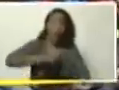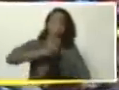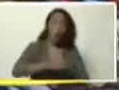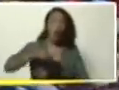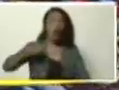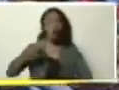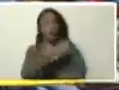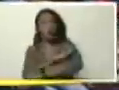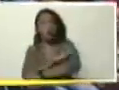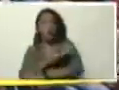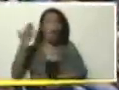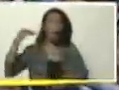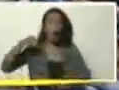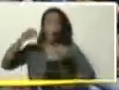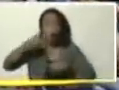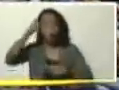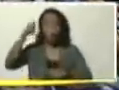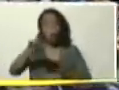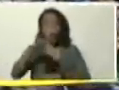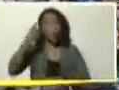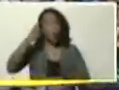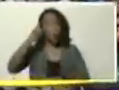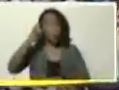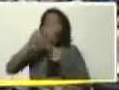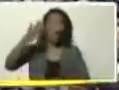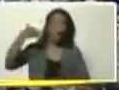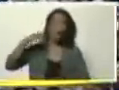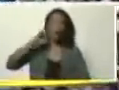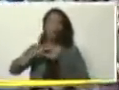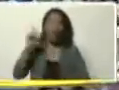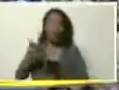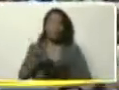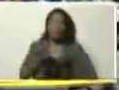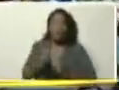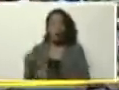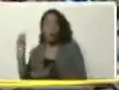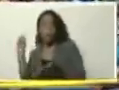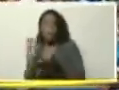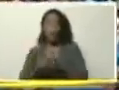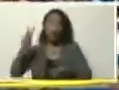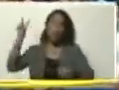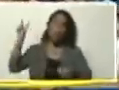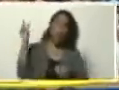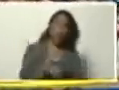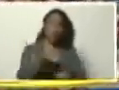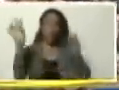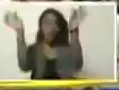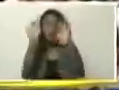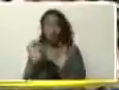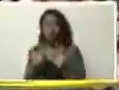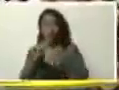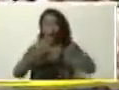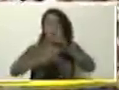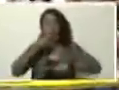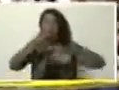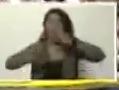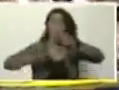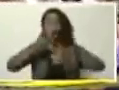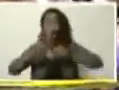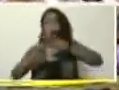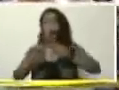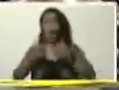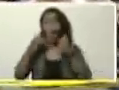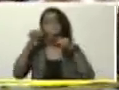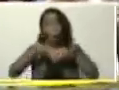este pueblo que está hoy presente recuerda cómo ellos trataron de imponer la violencia como una forma de hacer política. Y